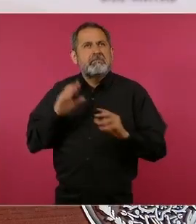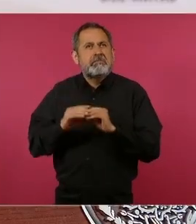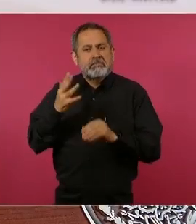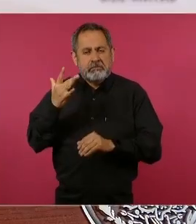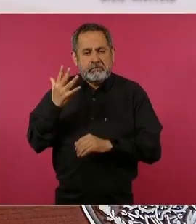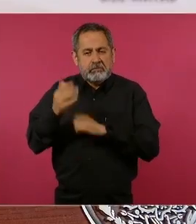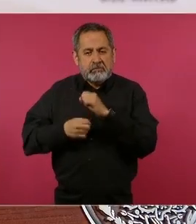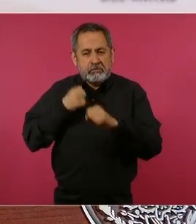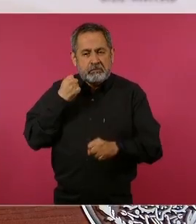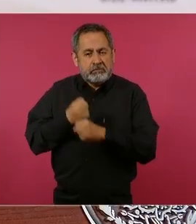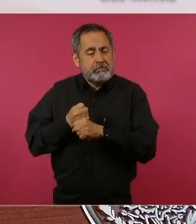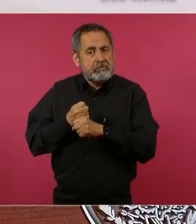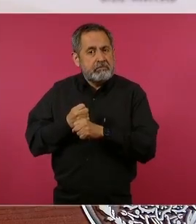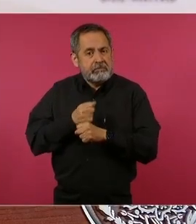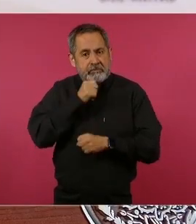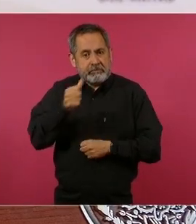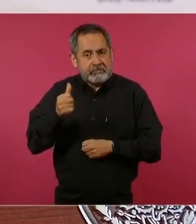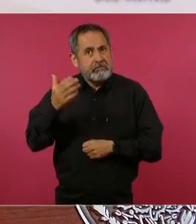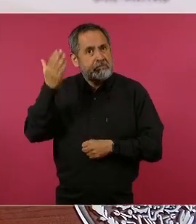años.